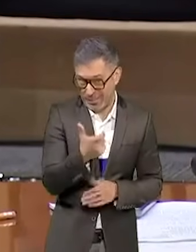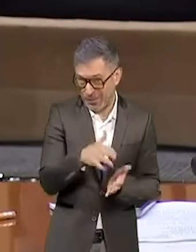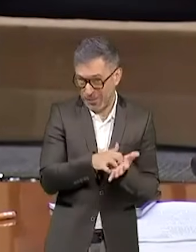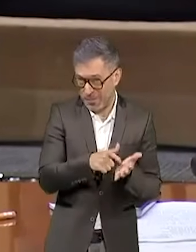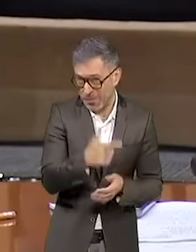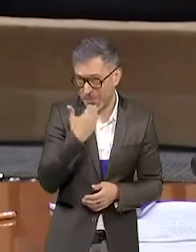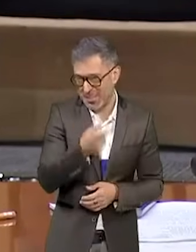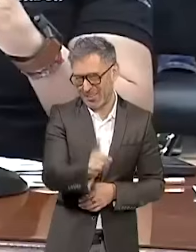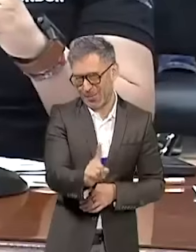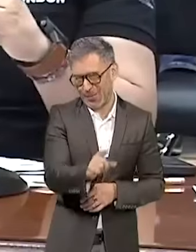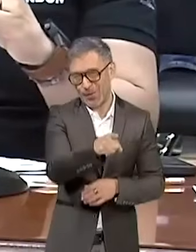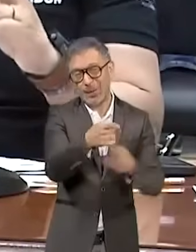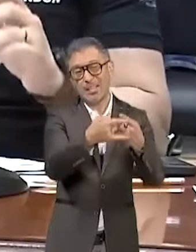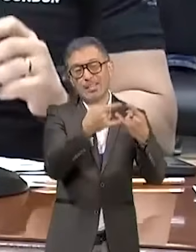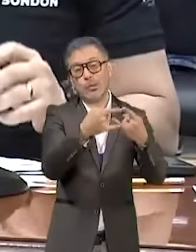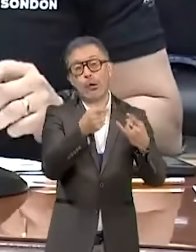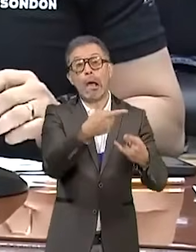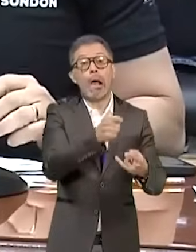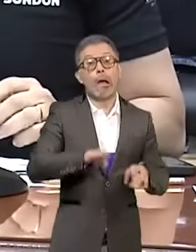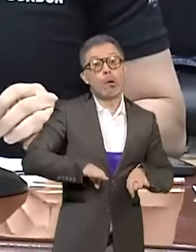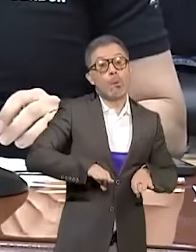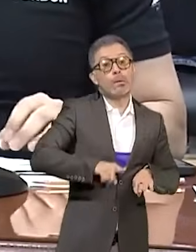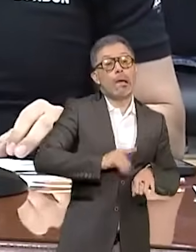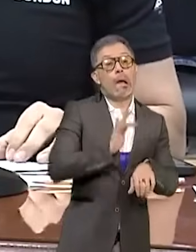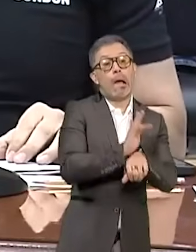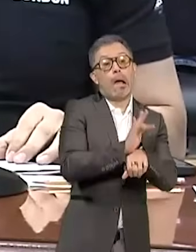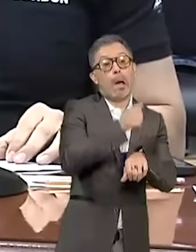la historia, no la historia que a usted le conviene, la de Pro Juárez.